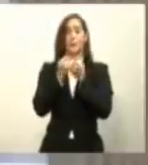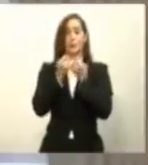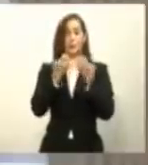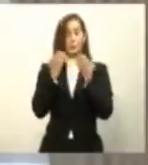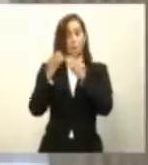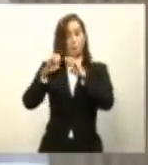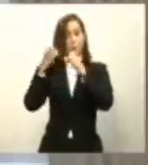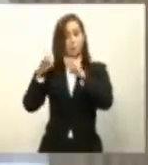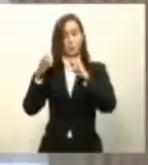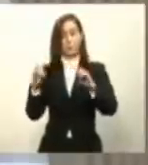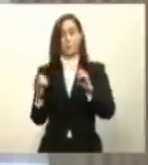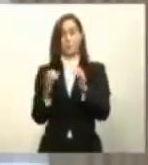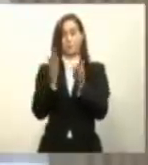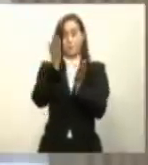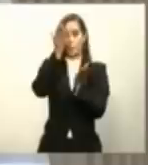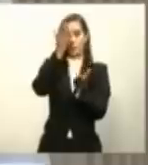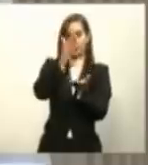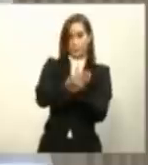la desertificación.